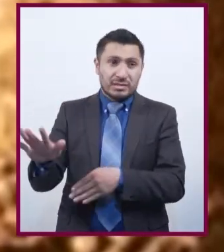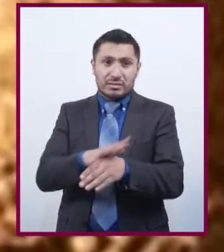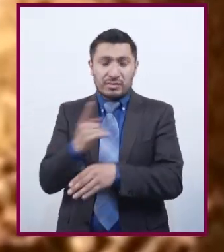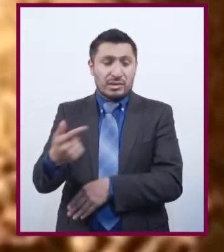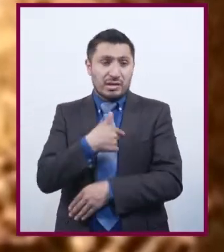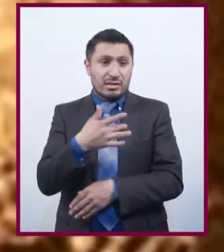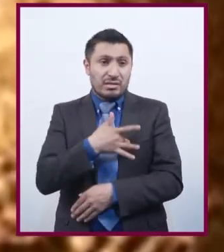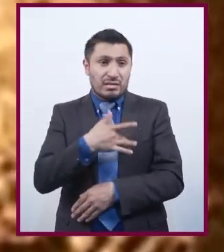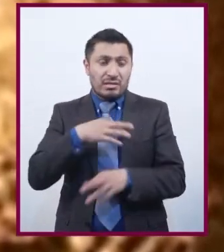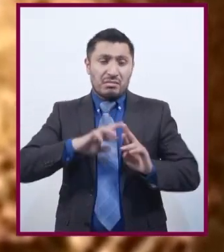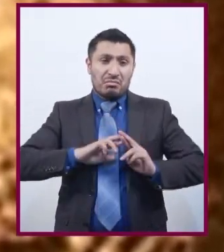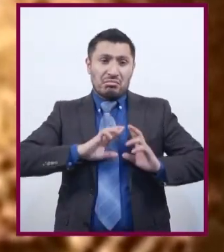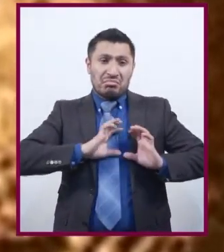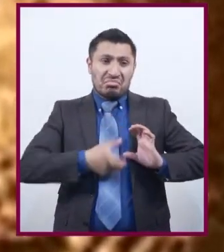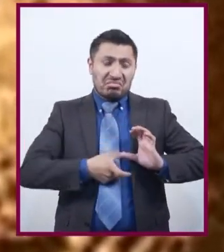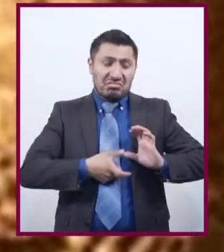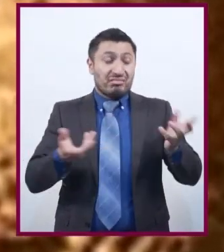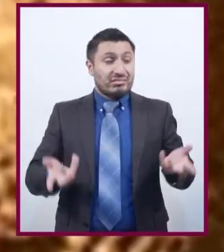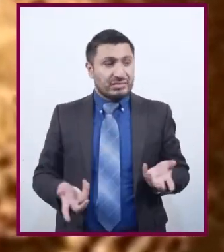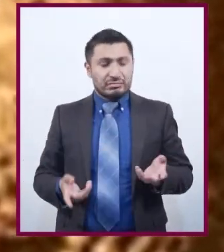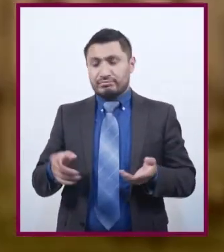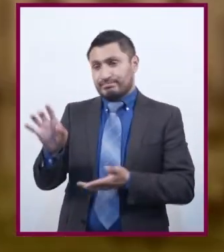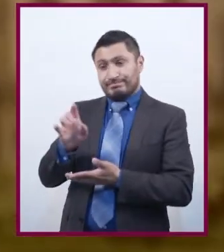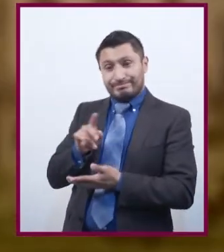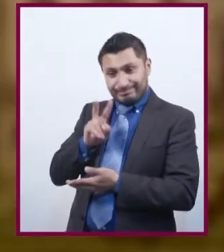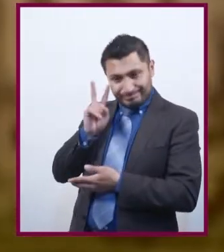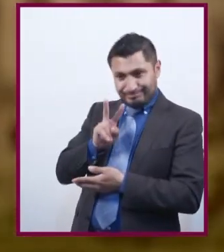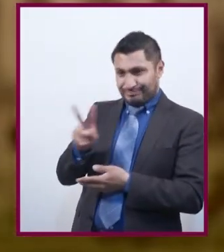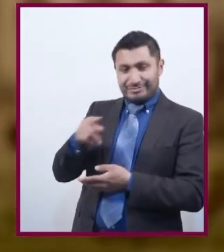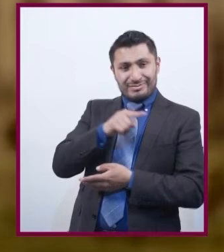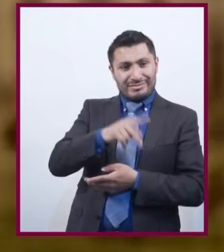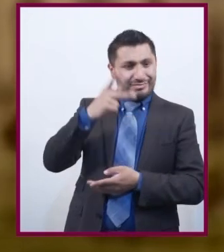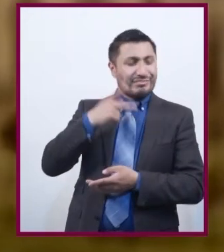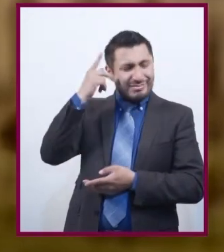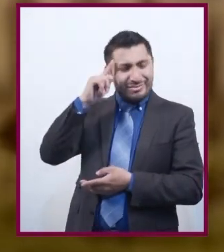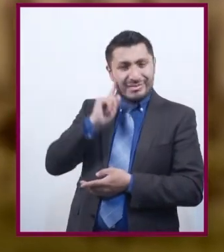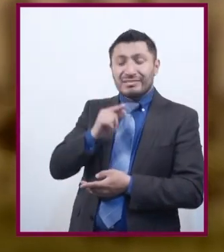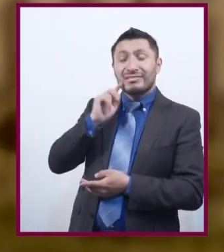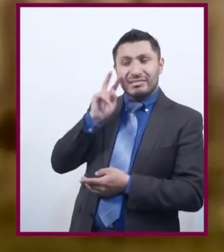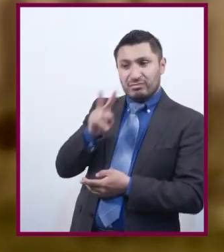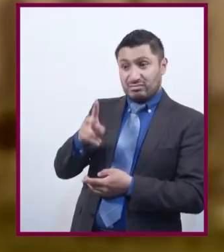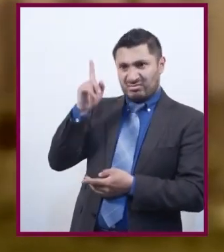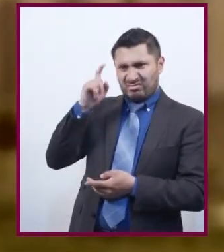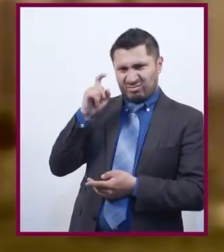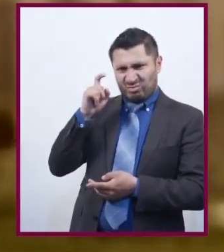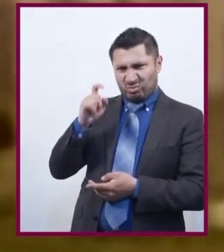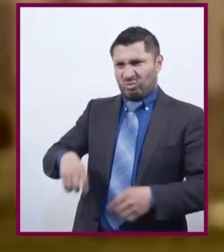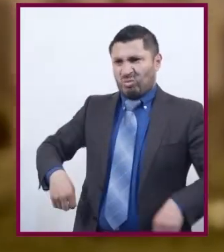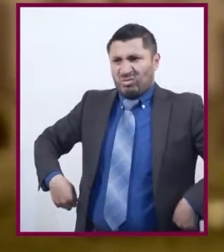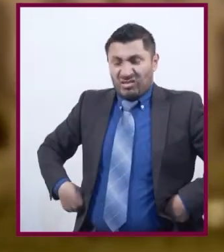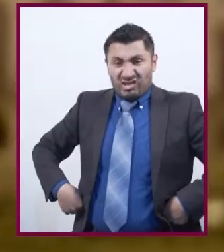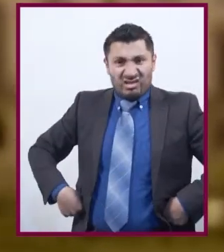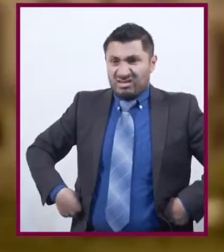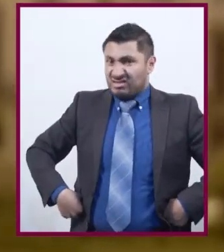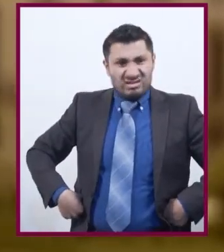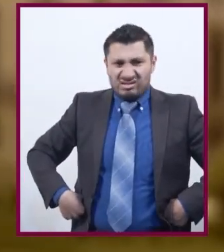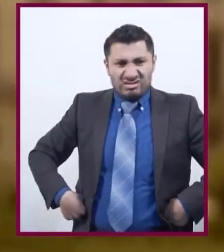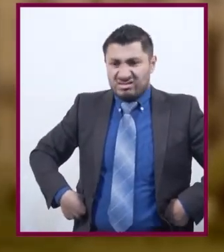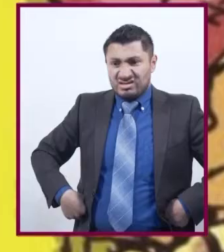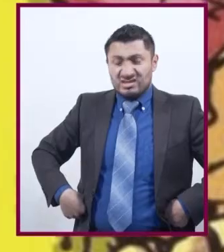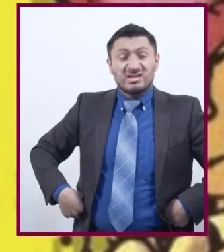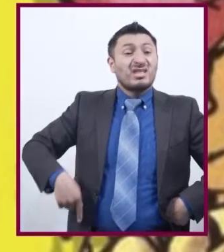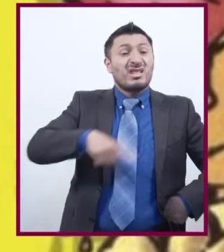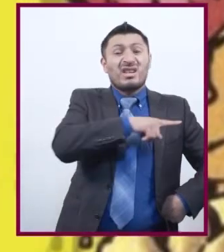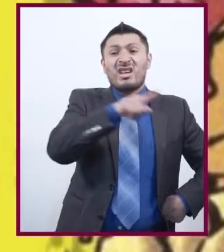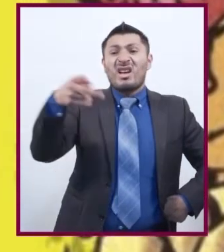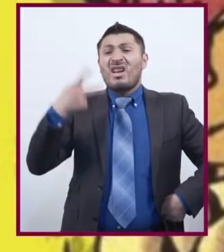volvería a bailar porque su corazón se había roto ante la escena la infanta frunció el ceño y con un gesto